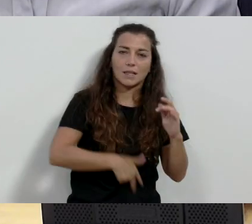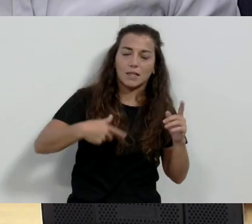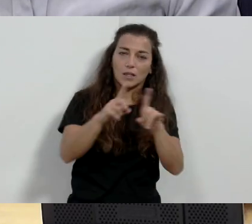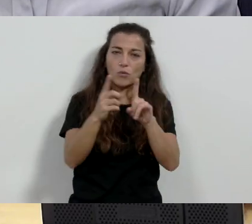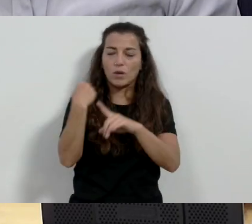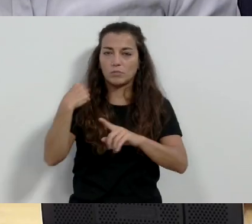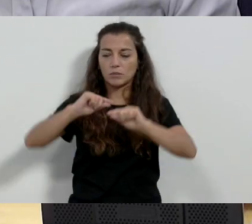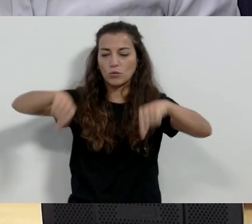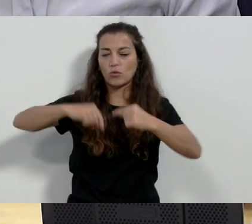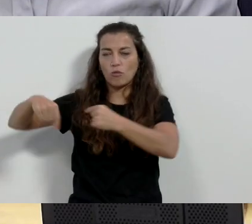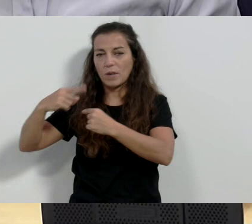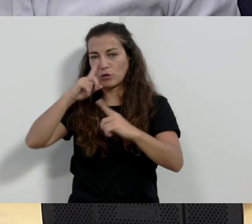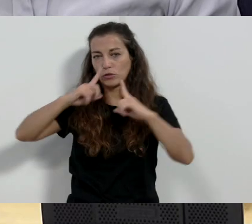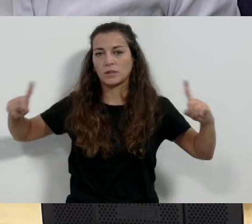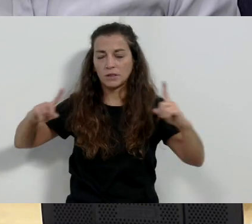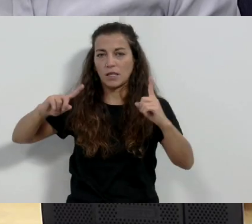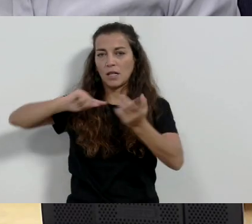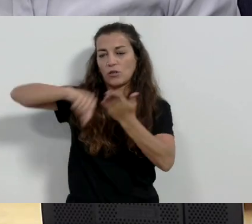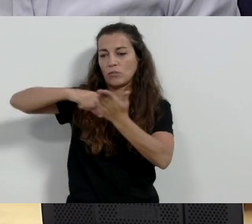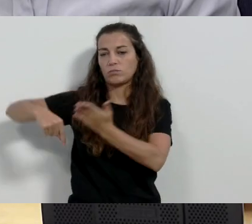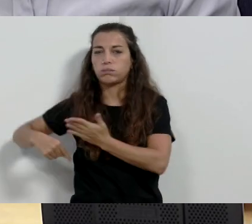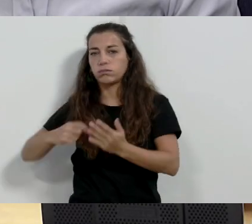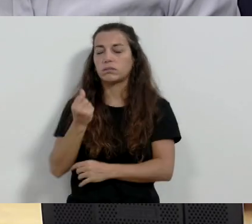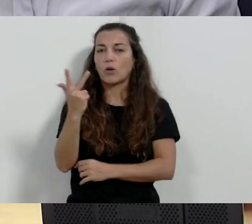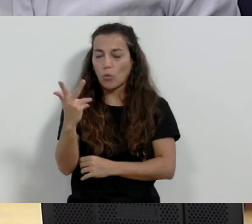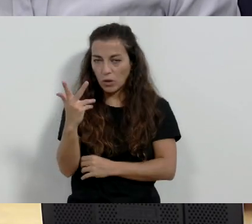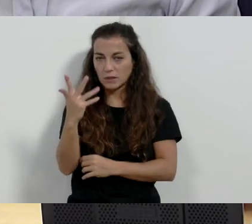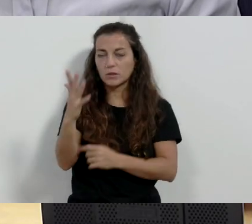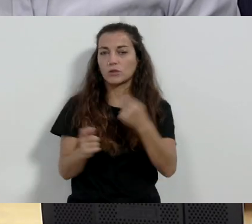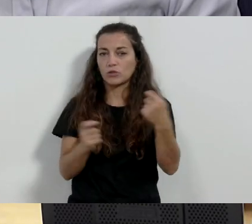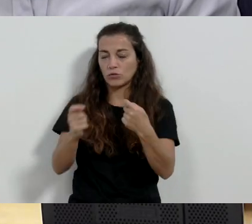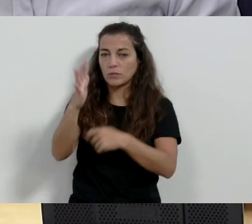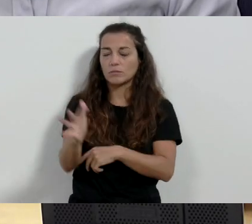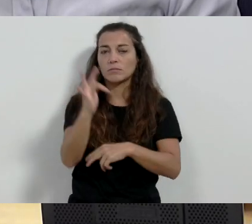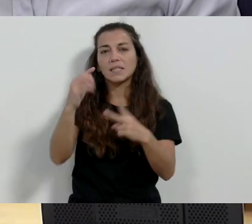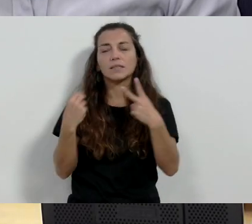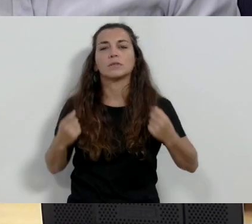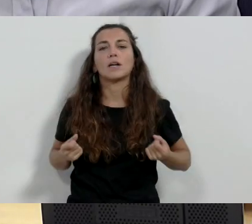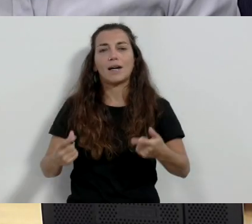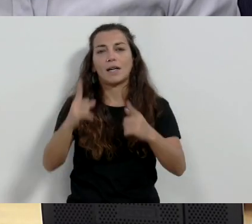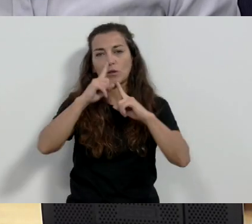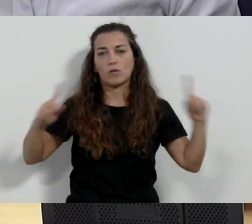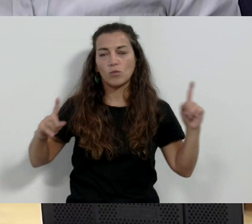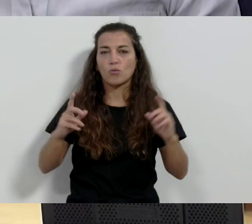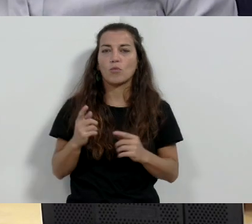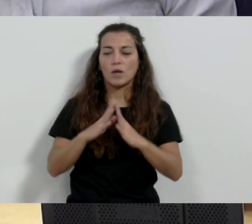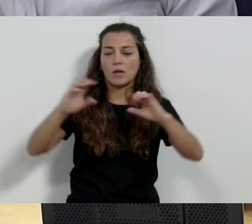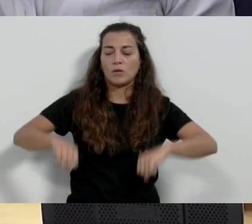firmando el año y, segundo, pues para denotar el gasto que se hace anual con estos convenios.